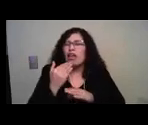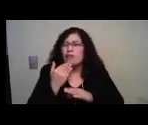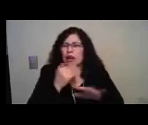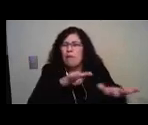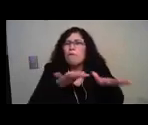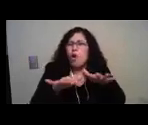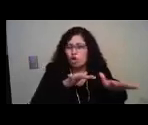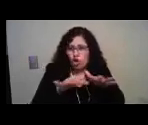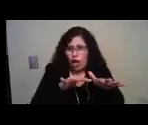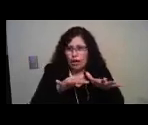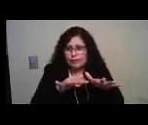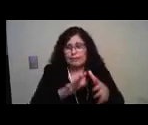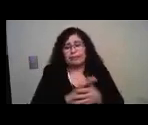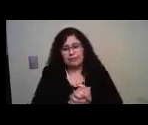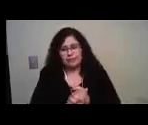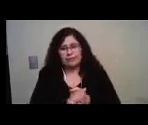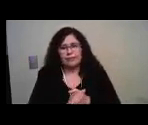motoras, ¿ya?